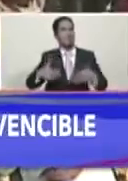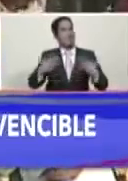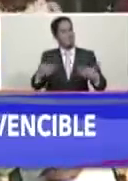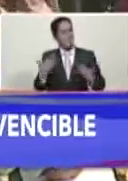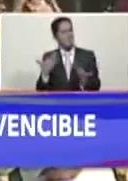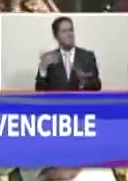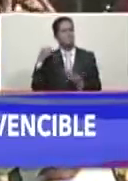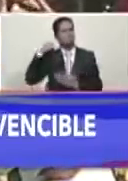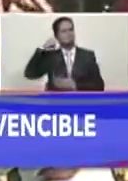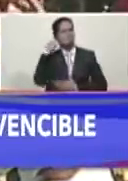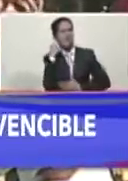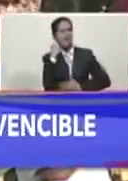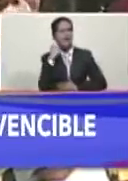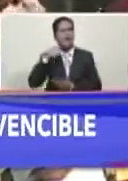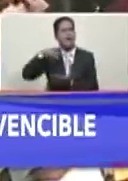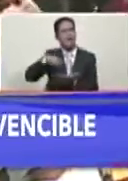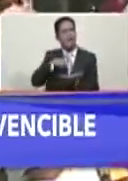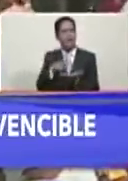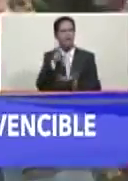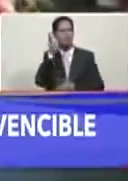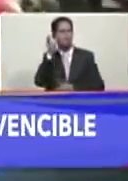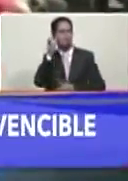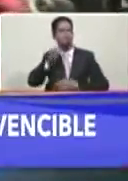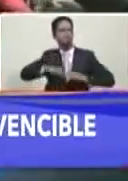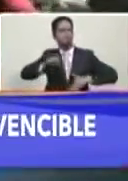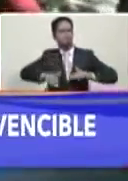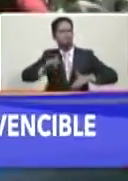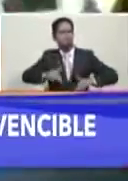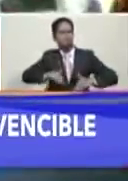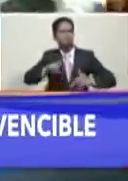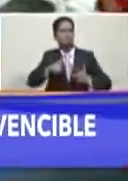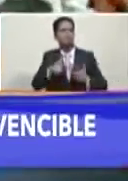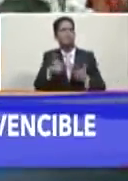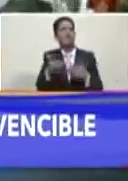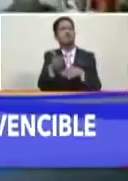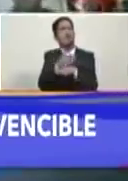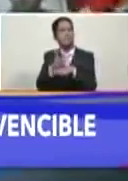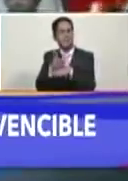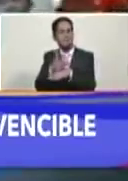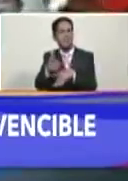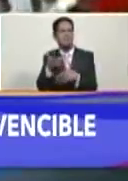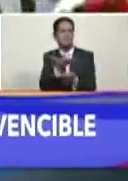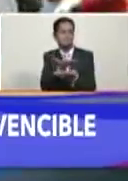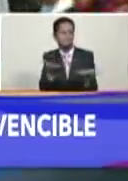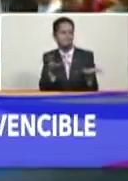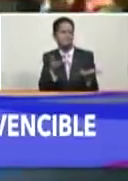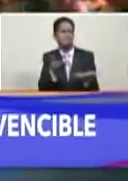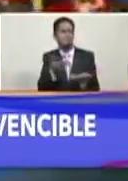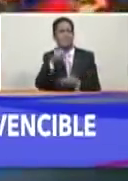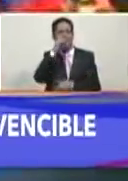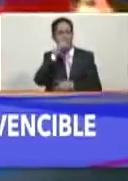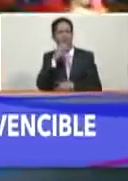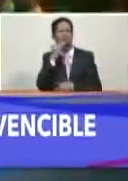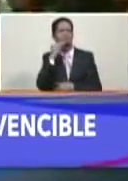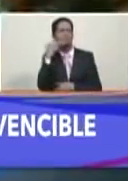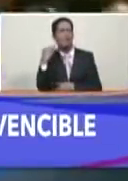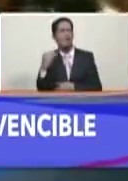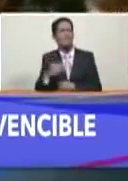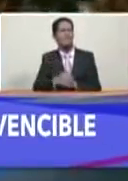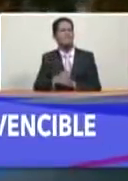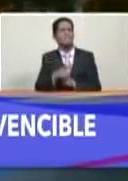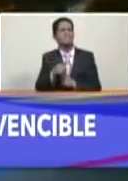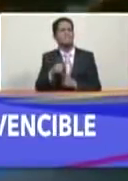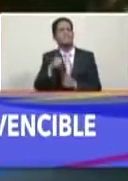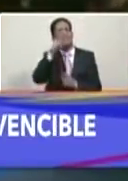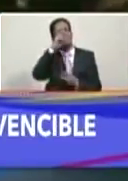bailando al repiqueteo del tambor, compartiendo esta edad tan maravillosa, que es la edad llena de